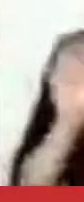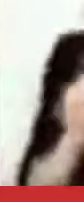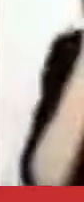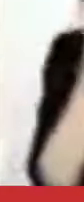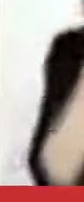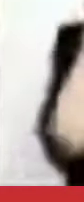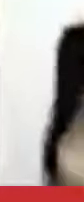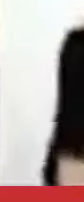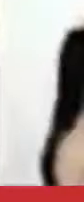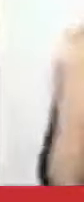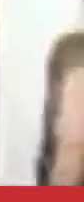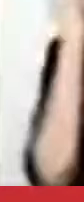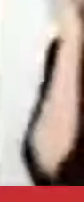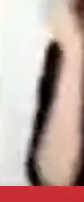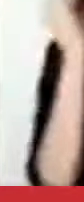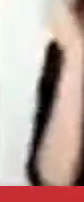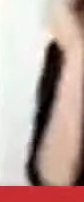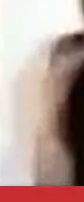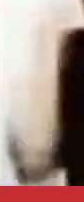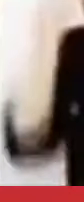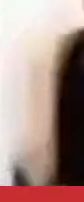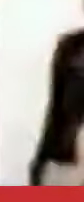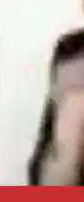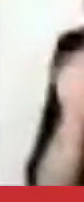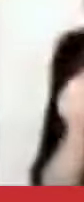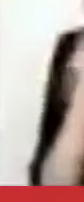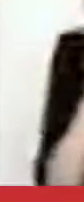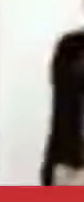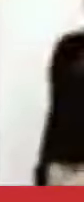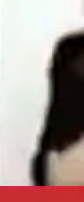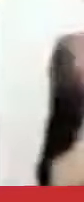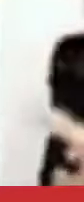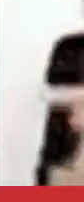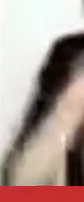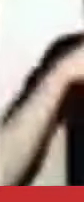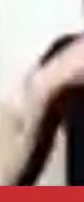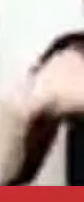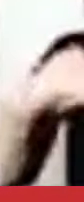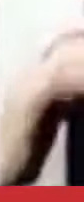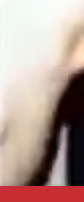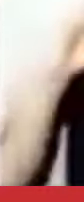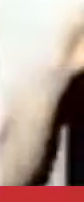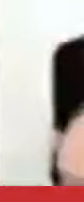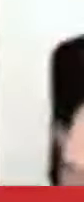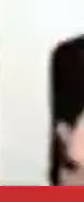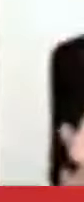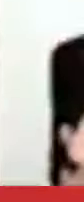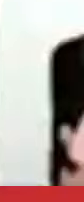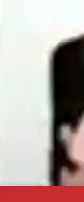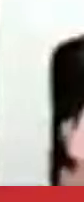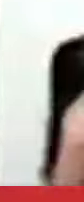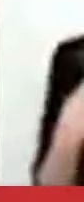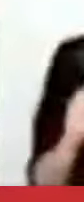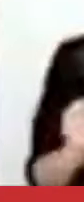buenos o las mujeres todas sean buenas o sean malas Aquí vamos a encontrar de todo y siempre pero lo que sí necesitamos es un trato por